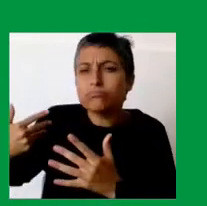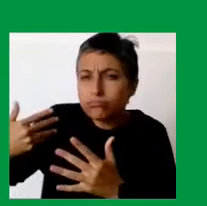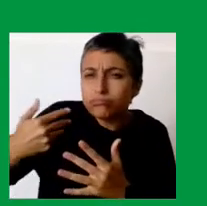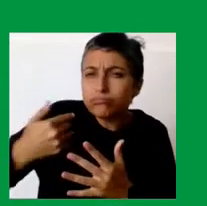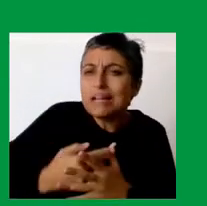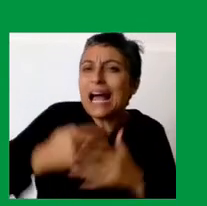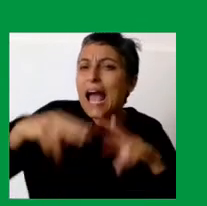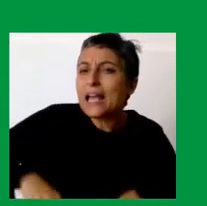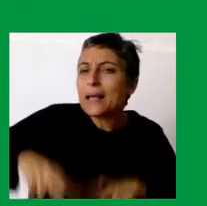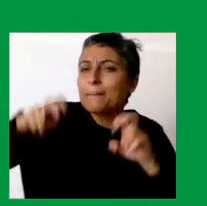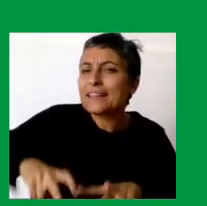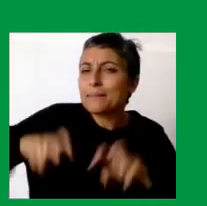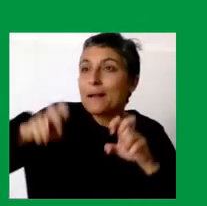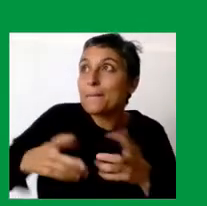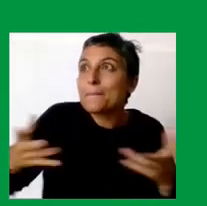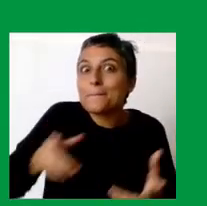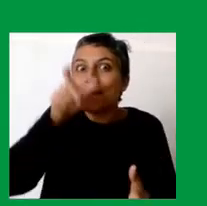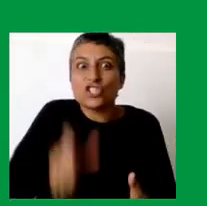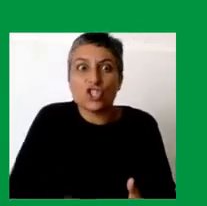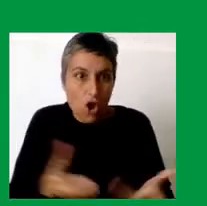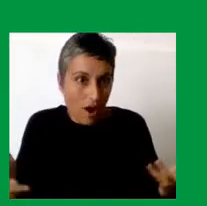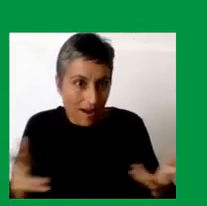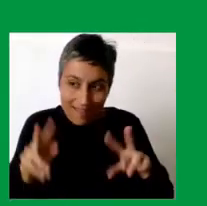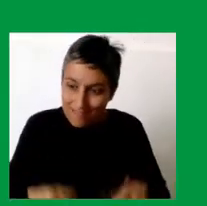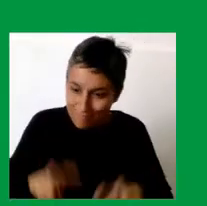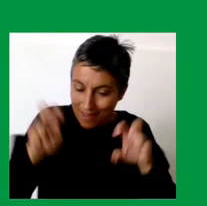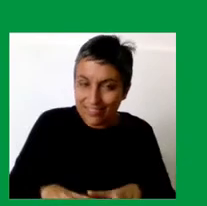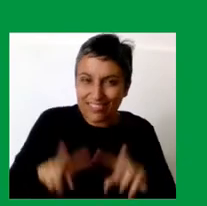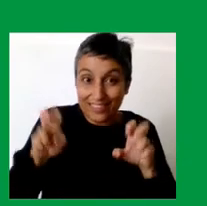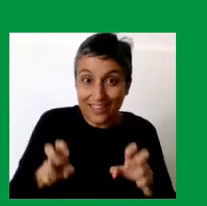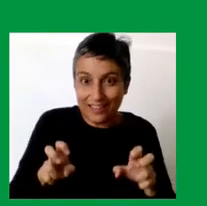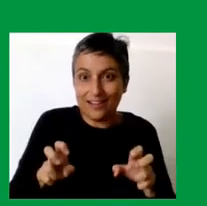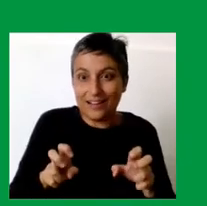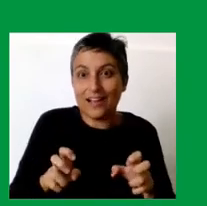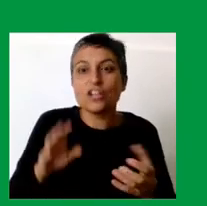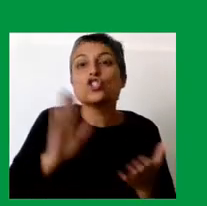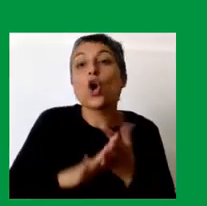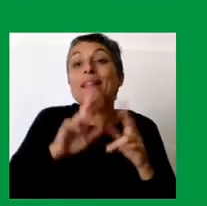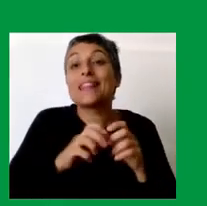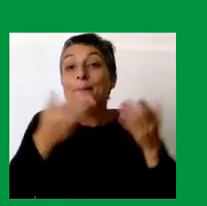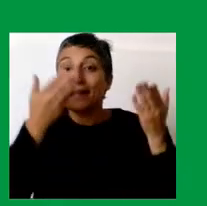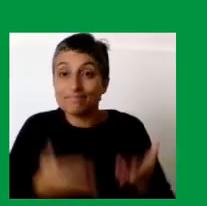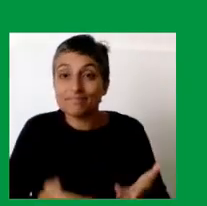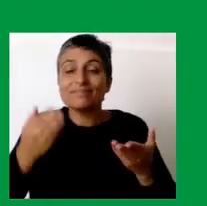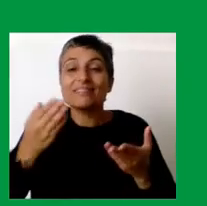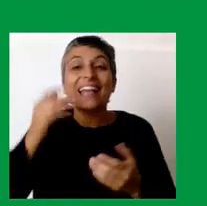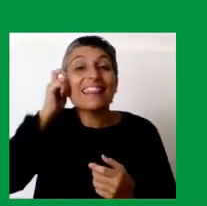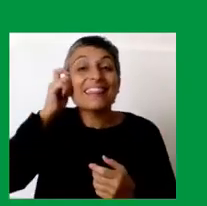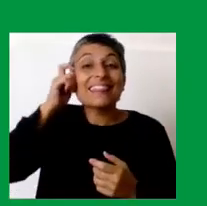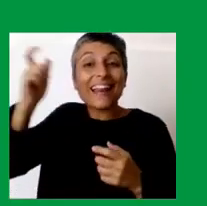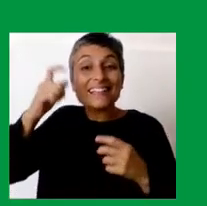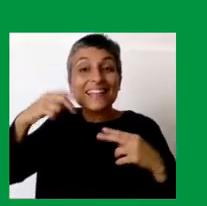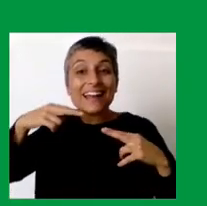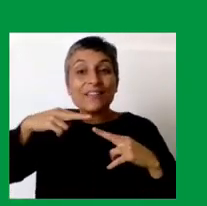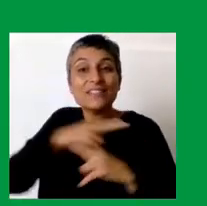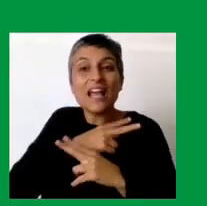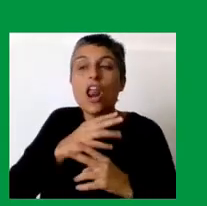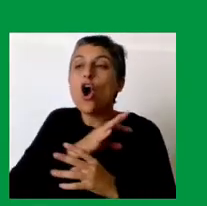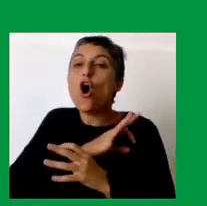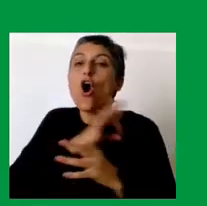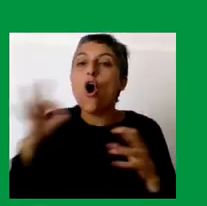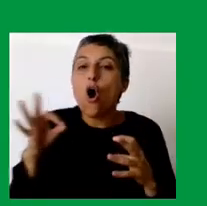general, como personas investigadoras, inteligencia en inteligencia artificial, modelos de aprendizaje profundo,